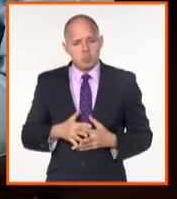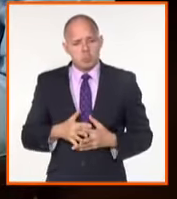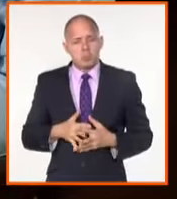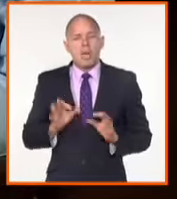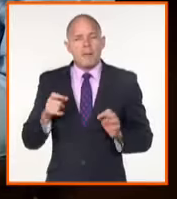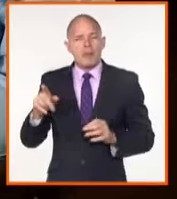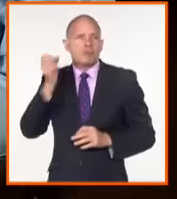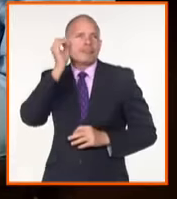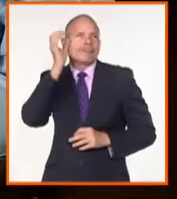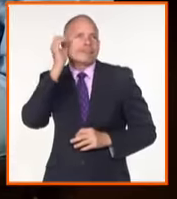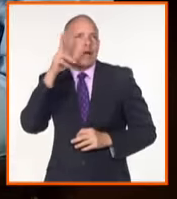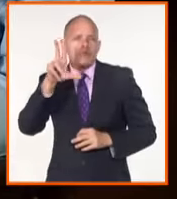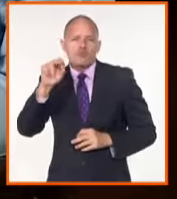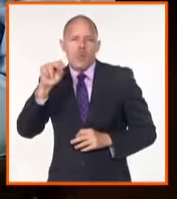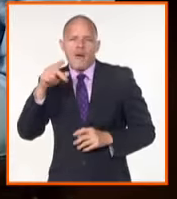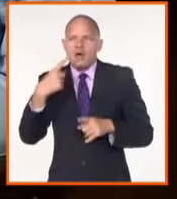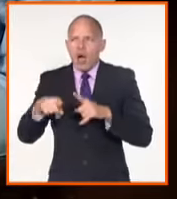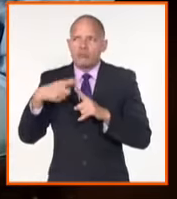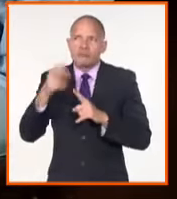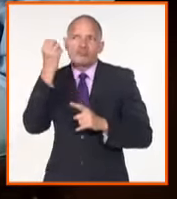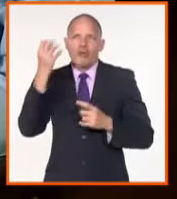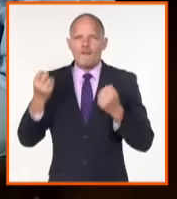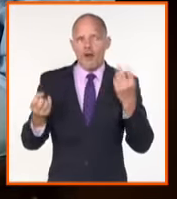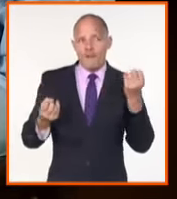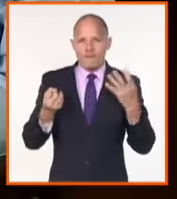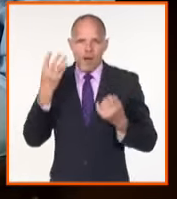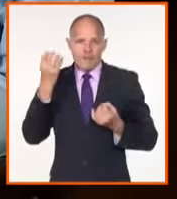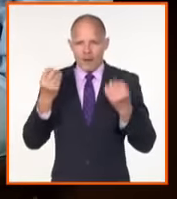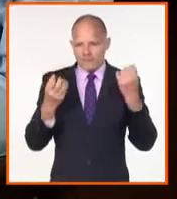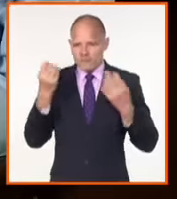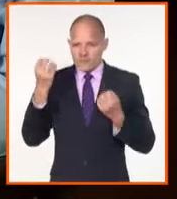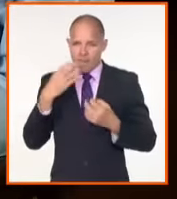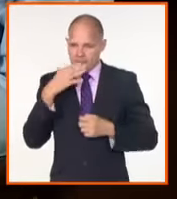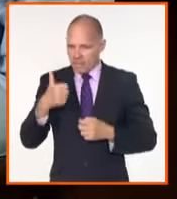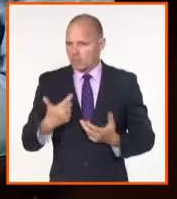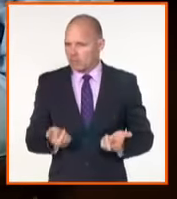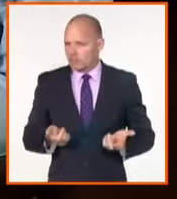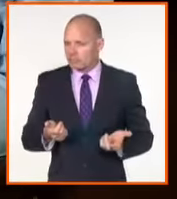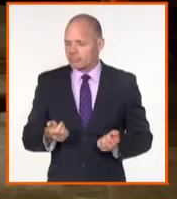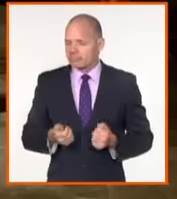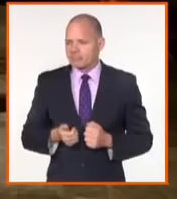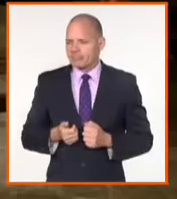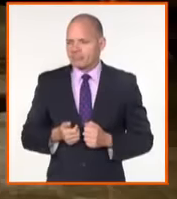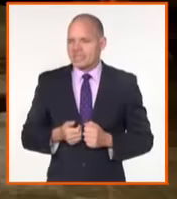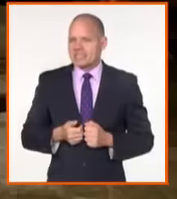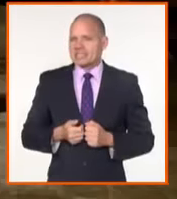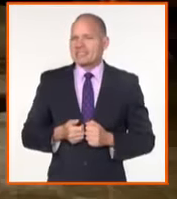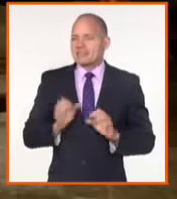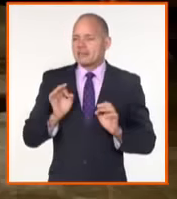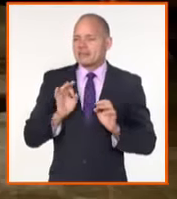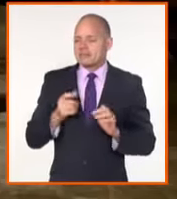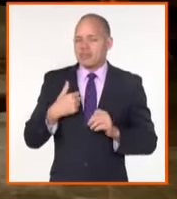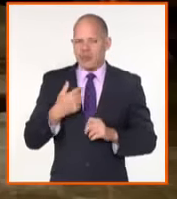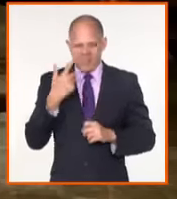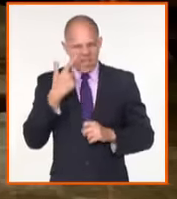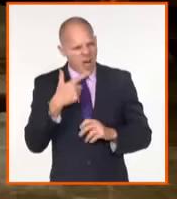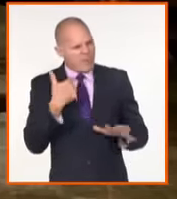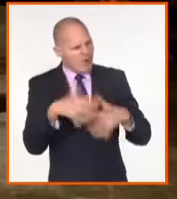innovador y muy entusiasta, y también da mucha energía, que siente con uno los problemas del